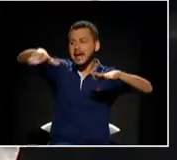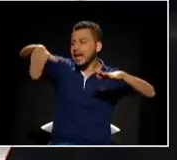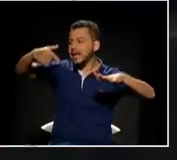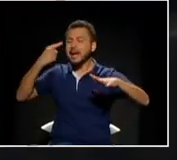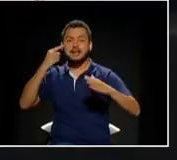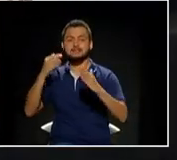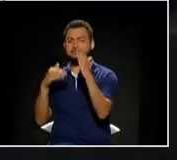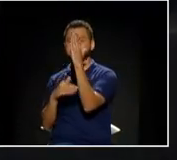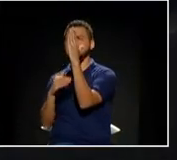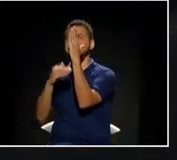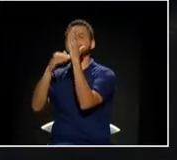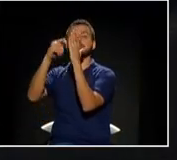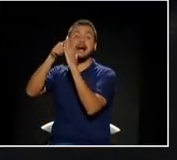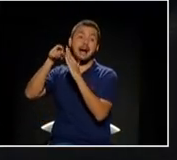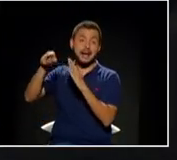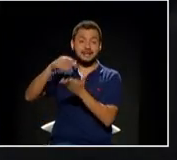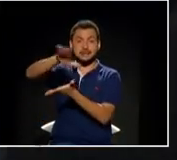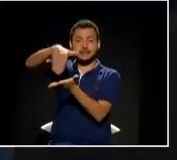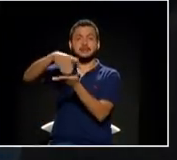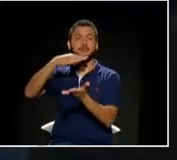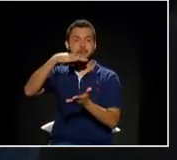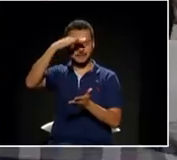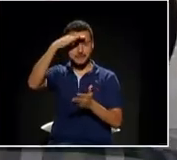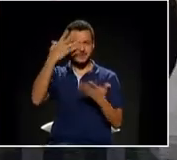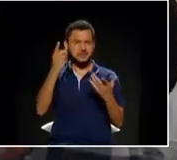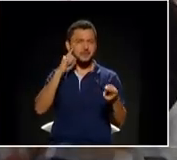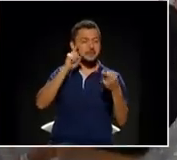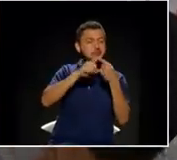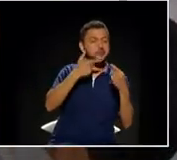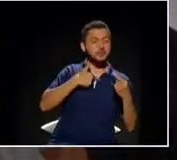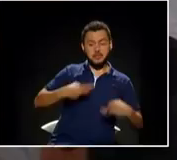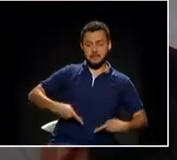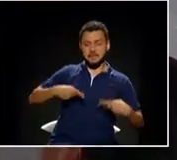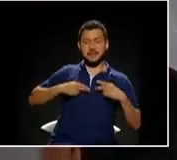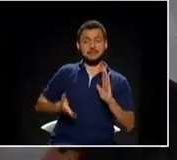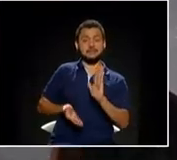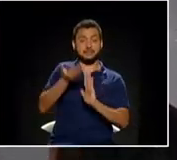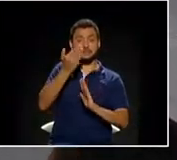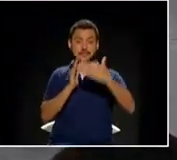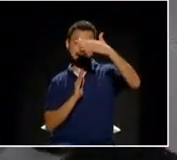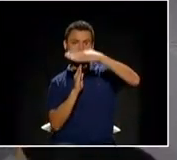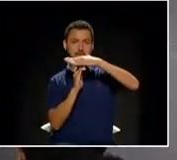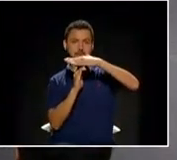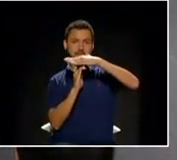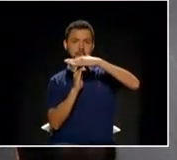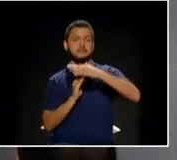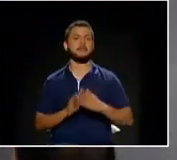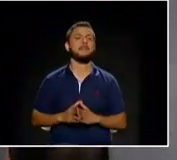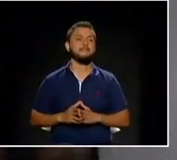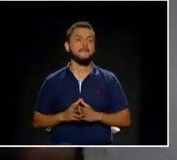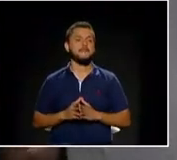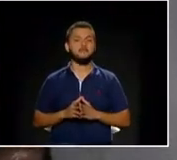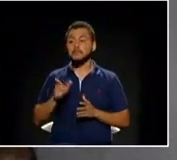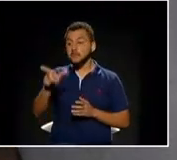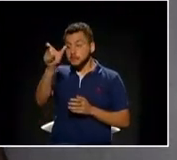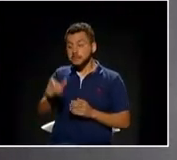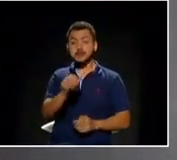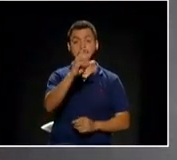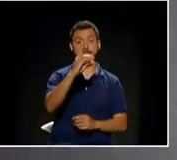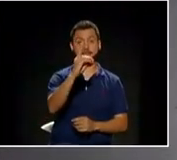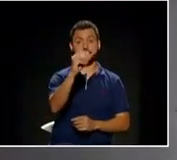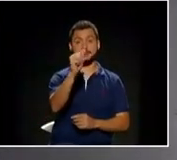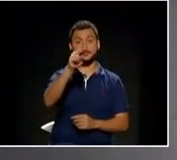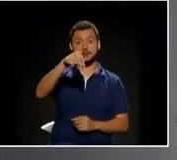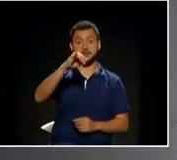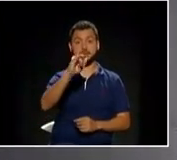mejorar la buena calidad vida de muchos ciudadanos que viven lejos en este momento ahora sí tiempo gracias candidato daniel quintero es la hora de